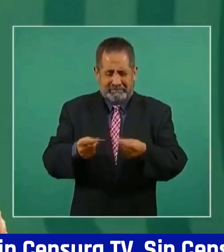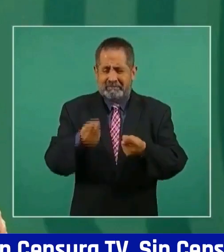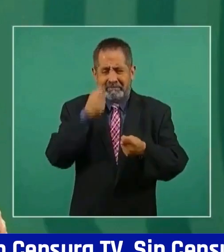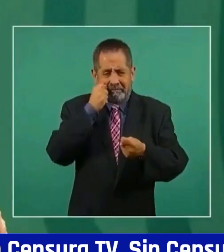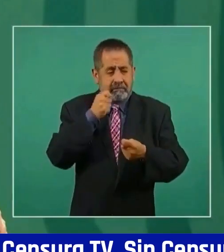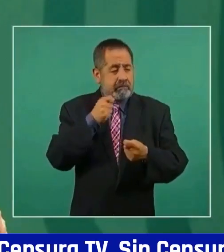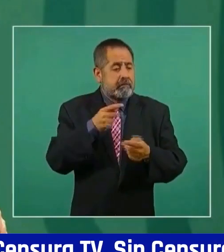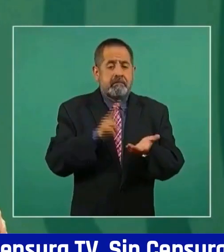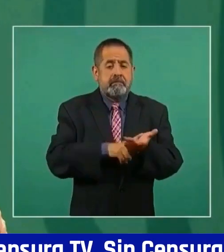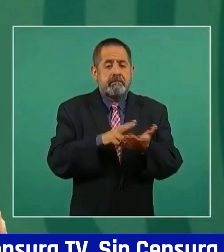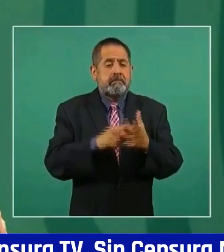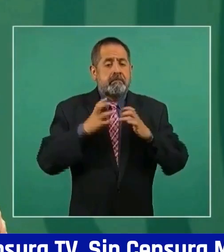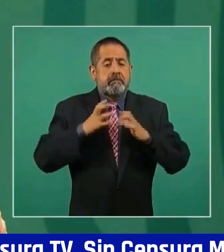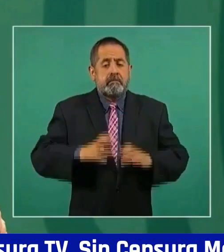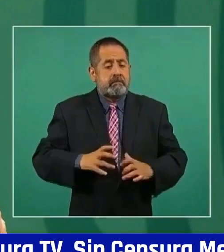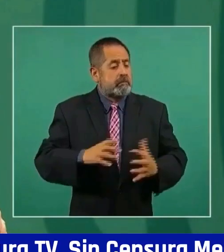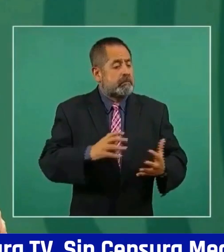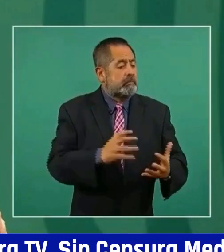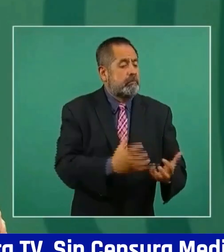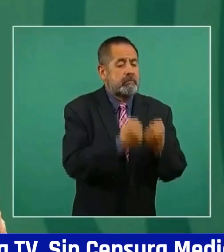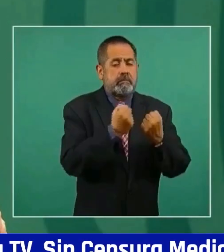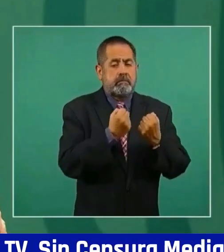importante.